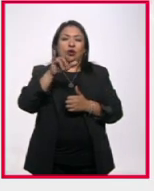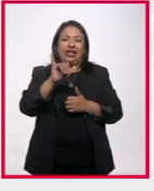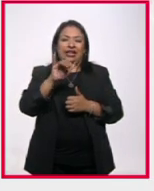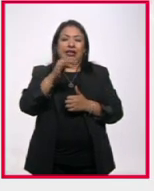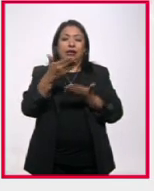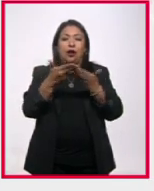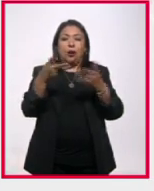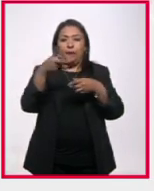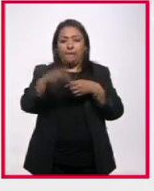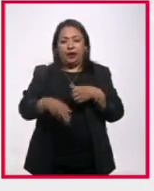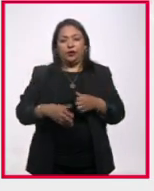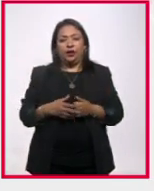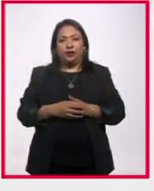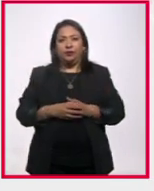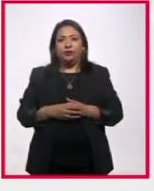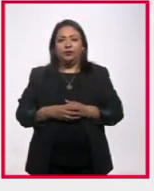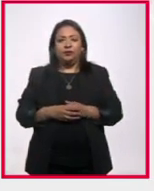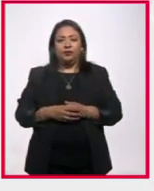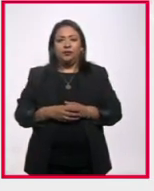lo pronto, una pausa.